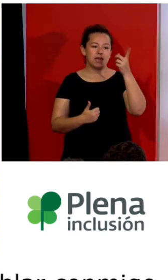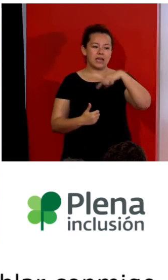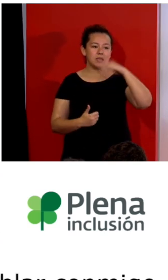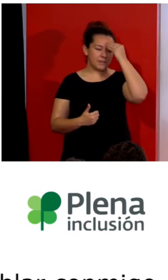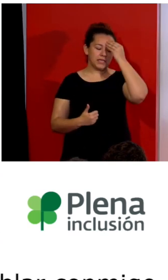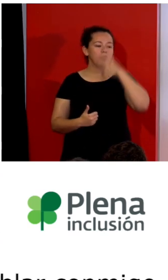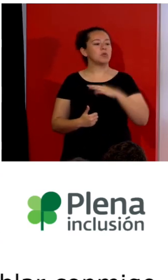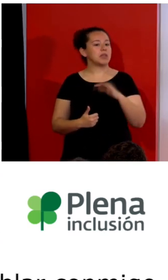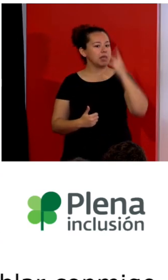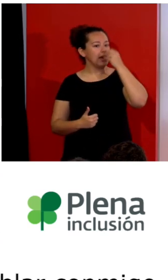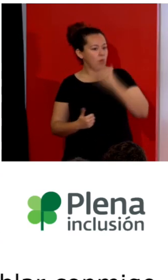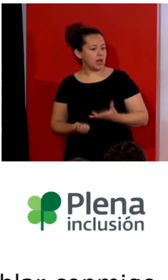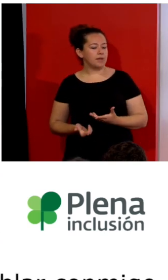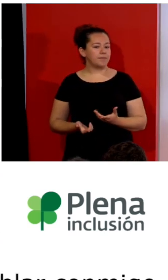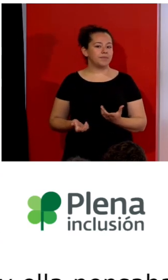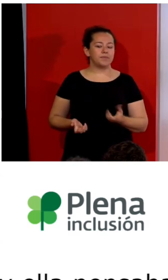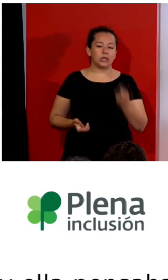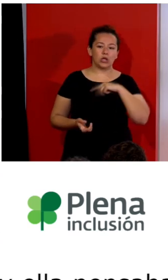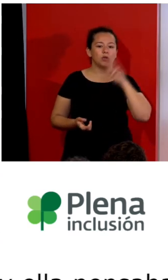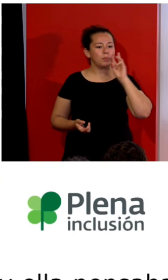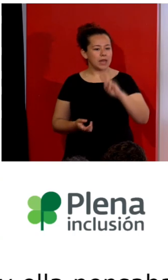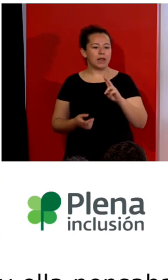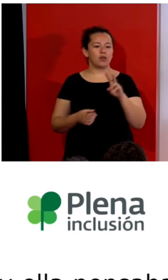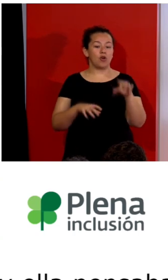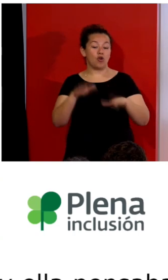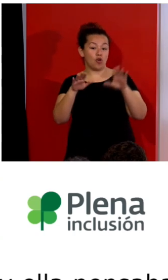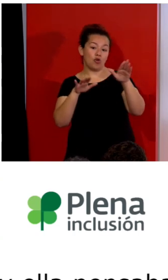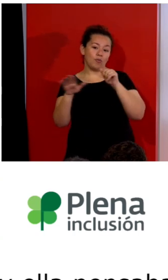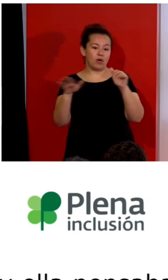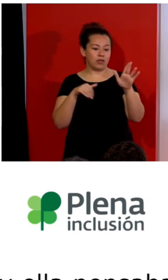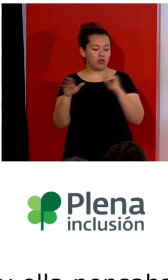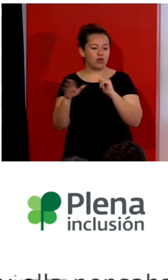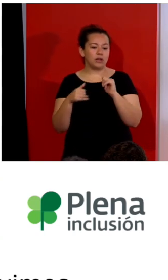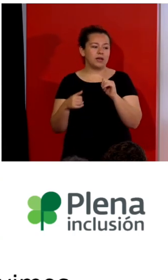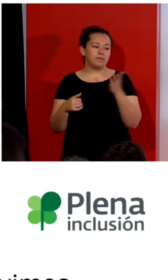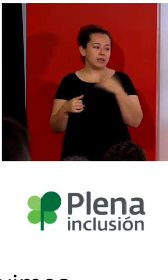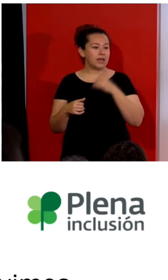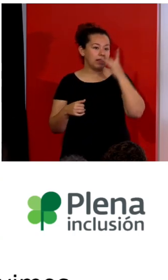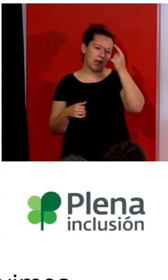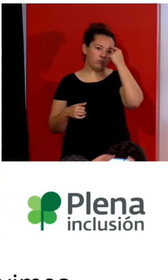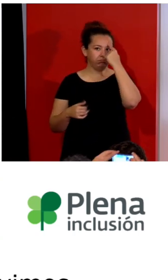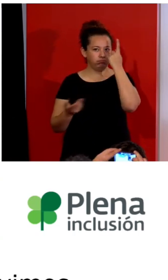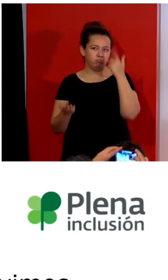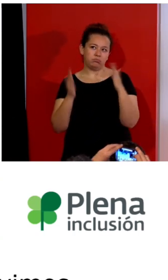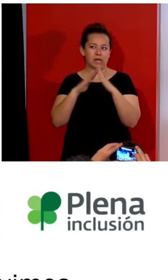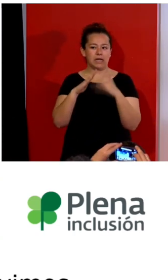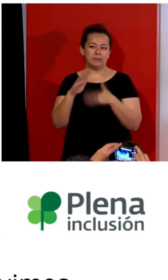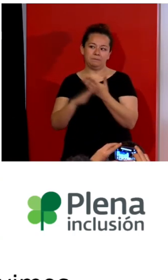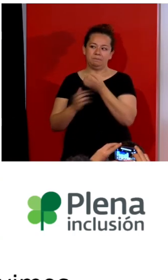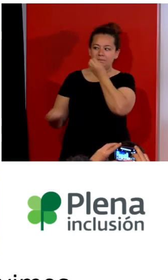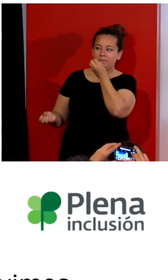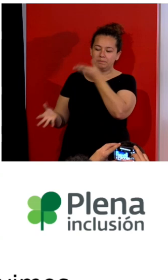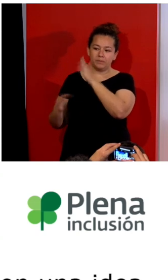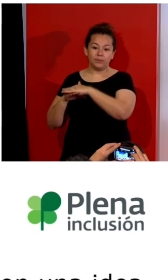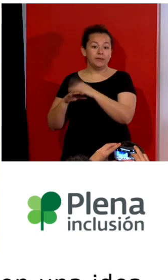buena idea. Estuvimos mirando la convocatoria, fui a casa ya con una idea en la cabeza, la de